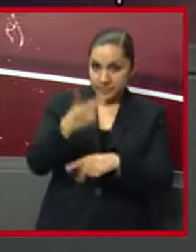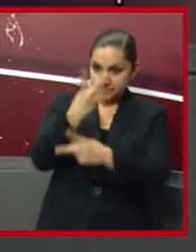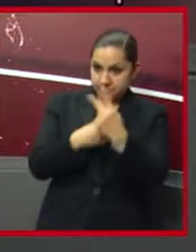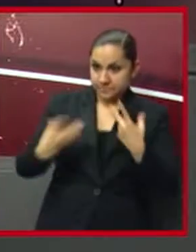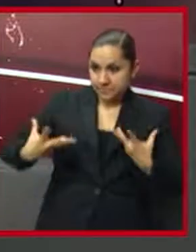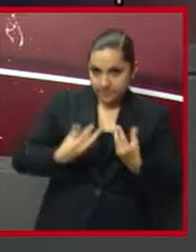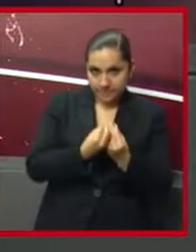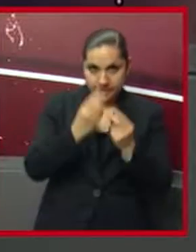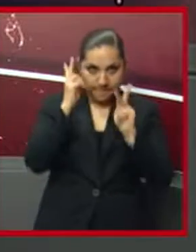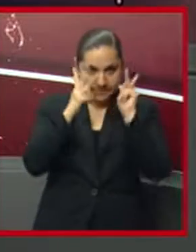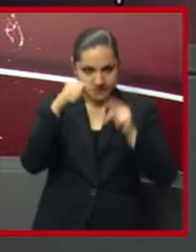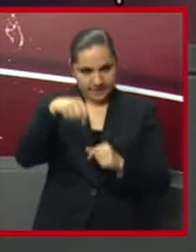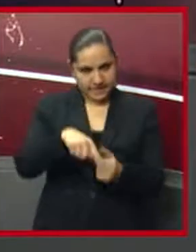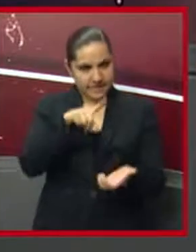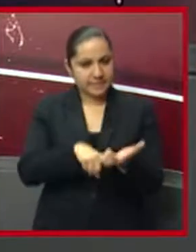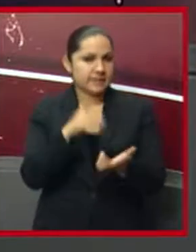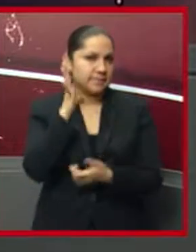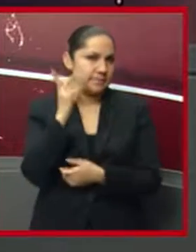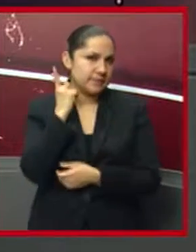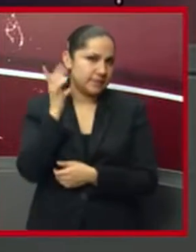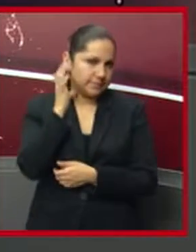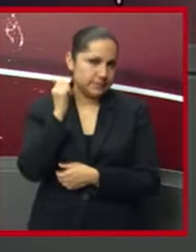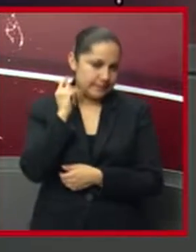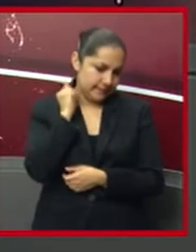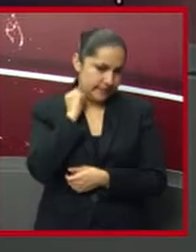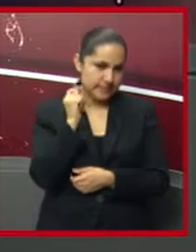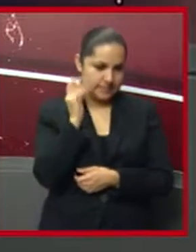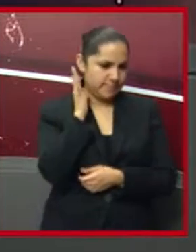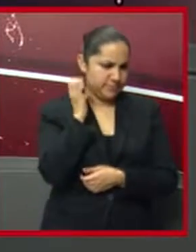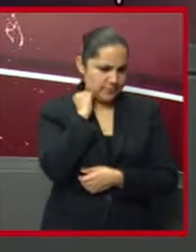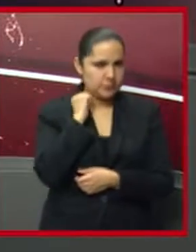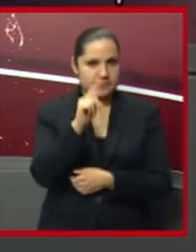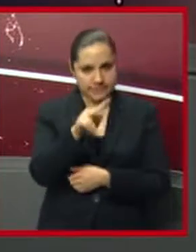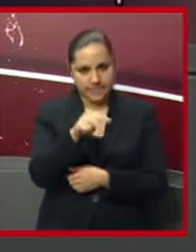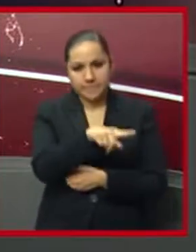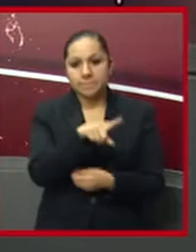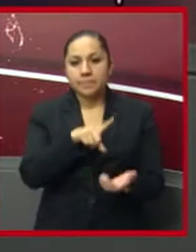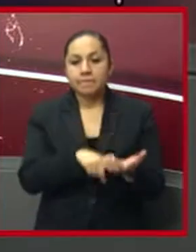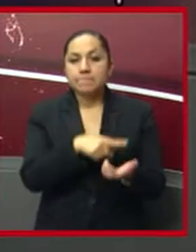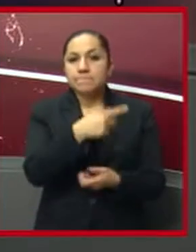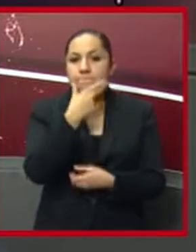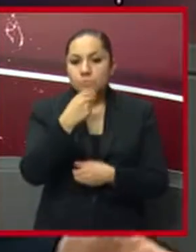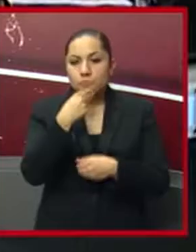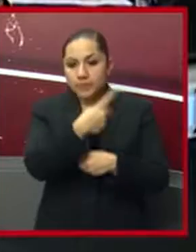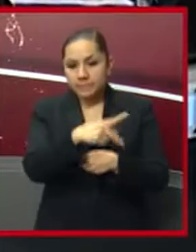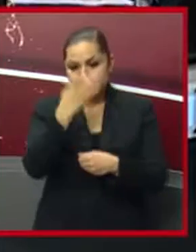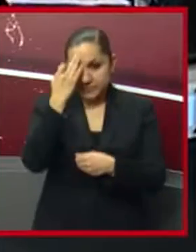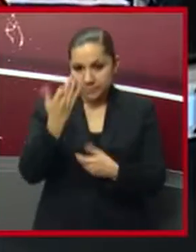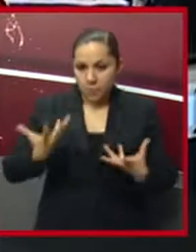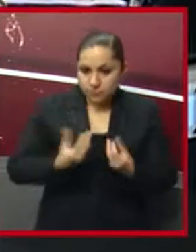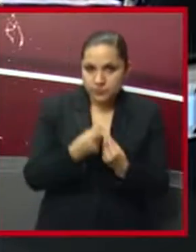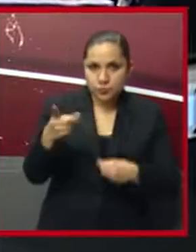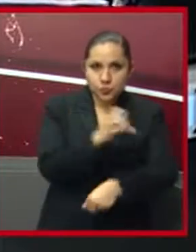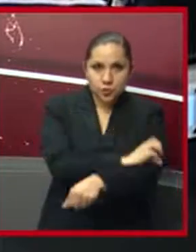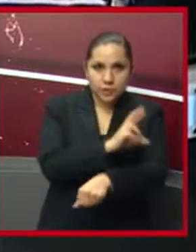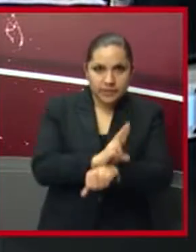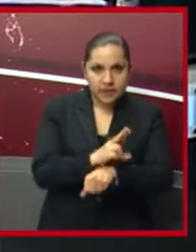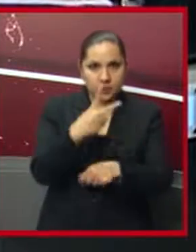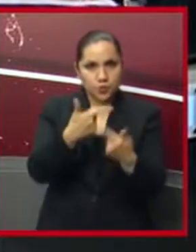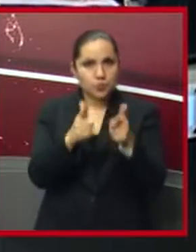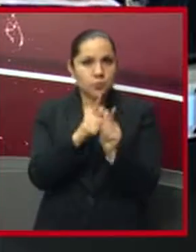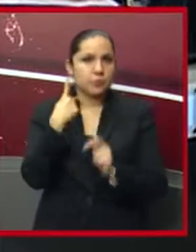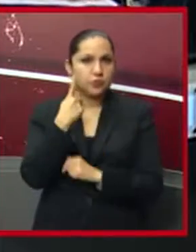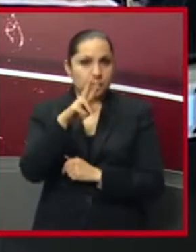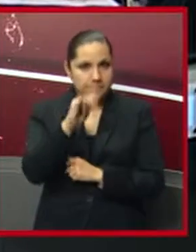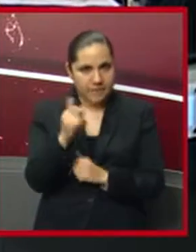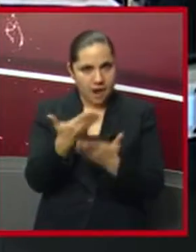del Congreso el diputado Edgar Romo, a quien le agradecemos mucho pues que nos regale unos minutos al término de este periodo de sesiones. Diputado, bienvenido a Noticias del Congreso. Muchas gracias. Muchas